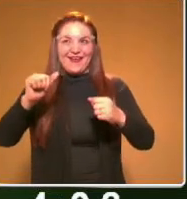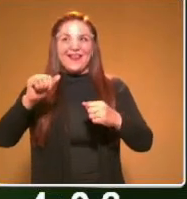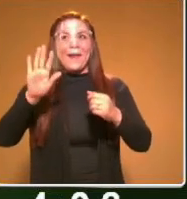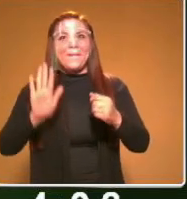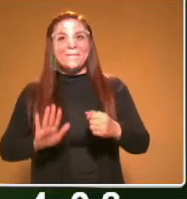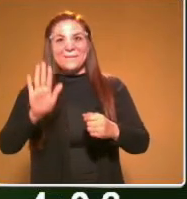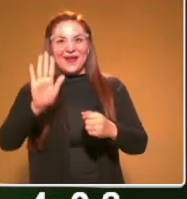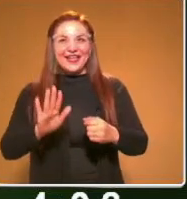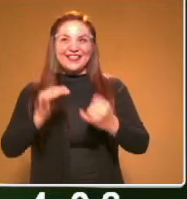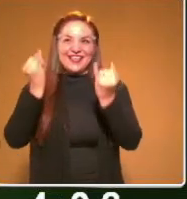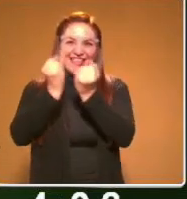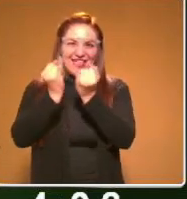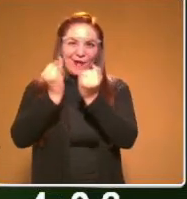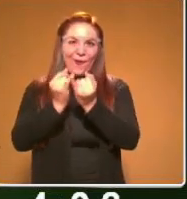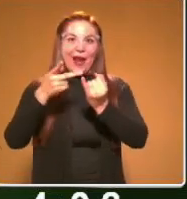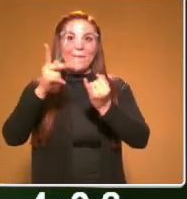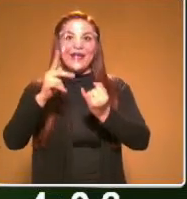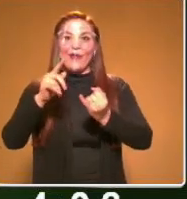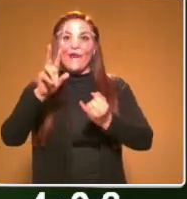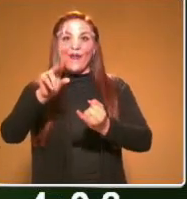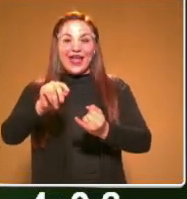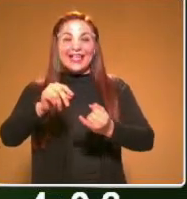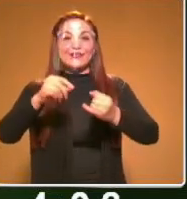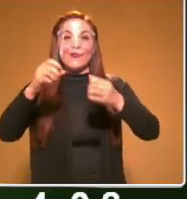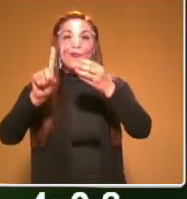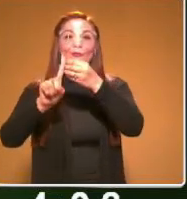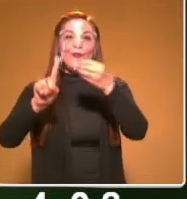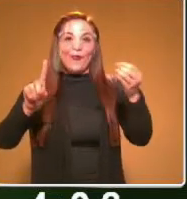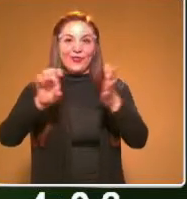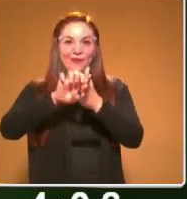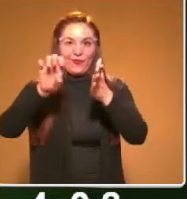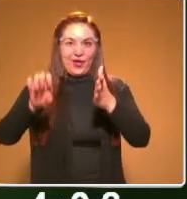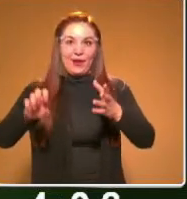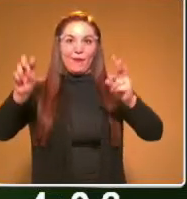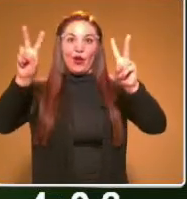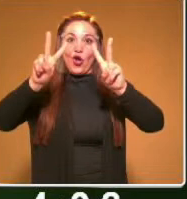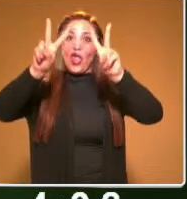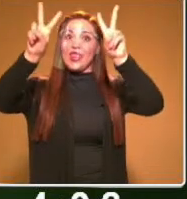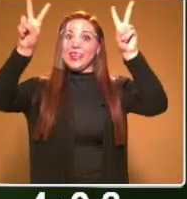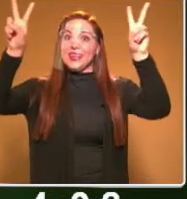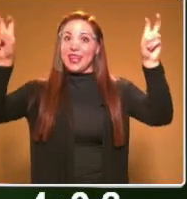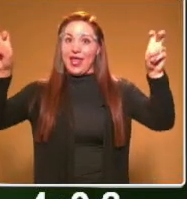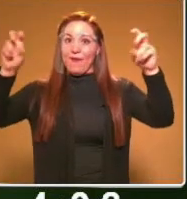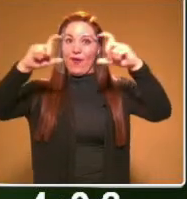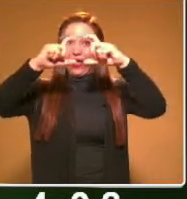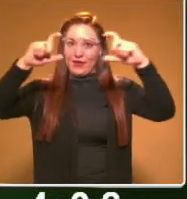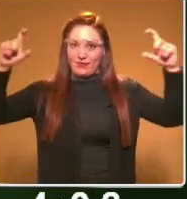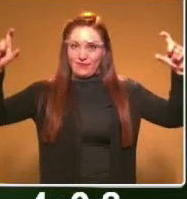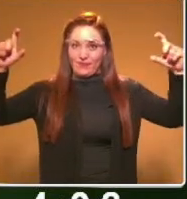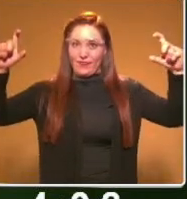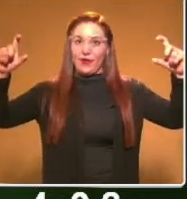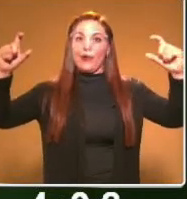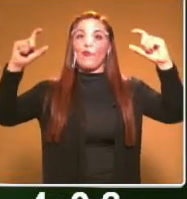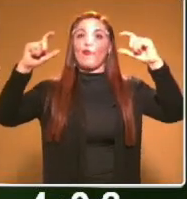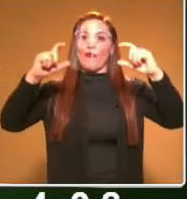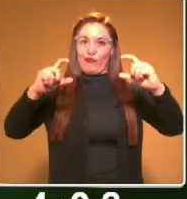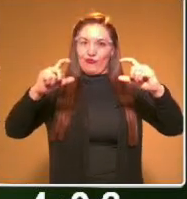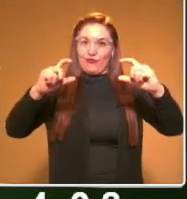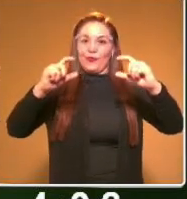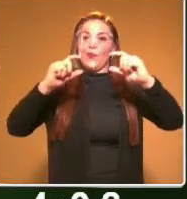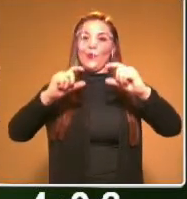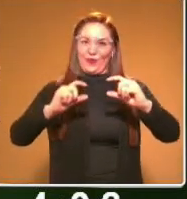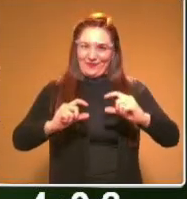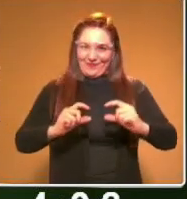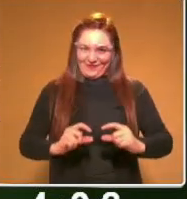esto lleva una jerarquía, maestra. Ok. Entonces, si ya tienen la idea de que es jerarquía, lleva un orden. Y